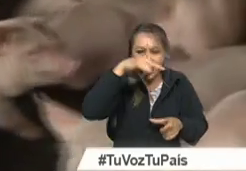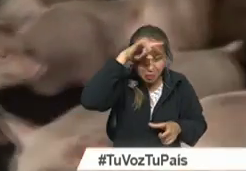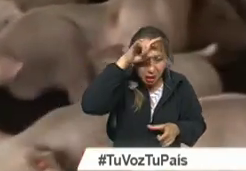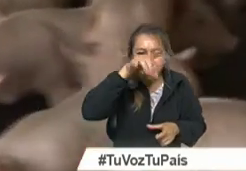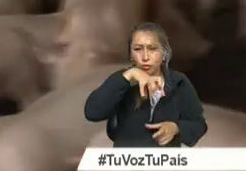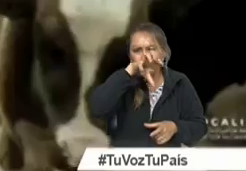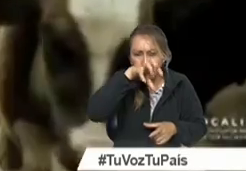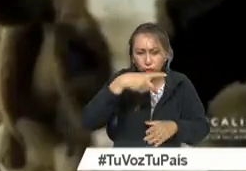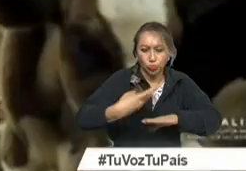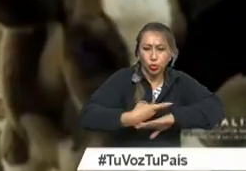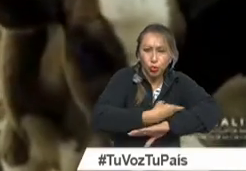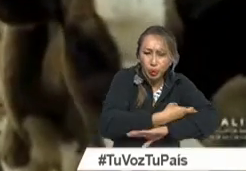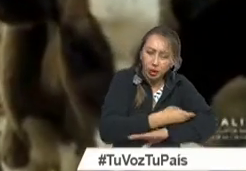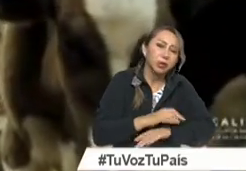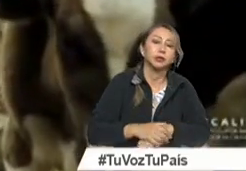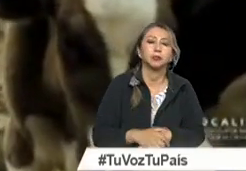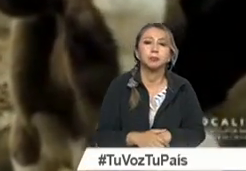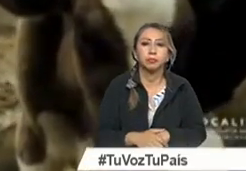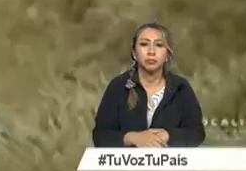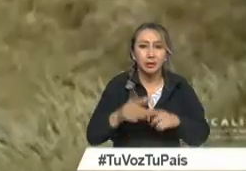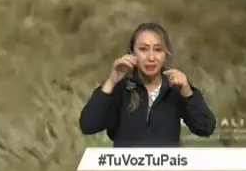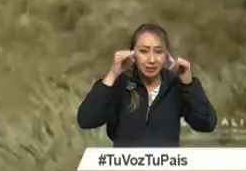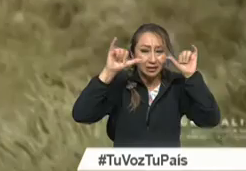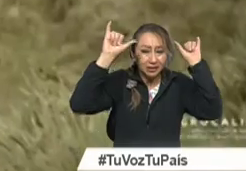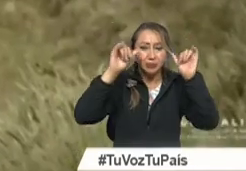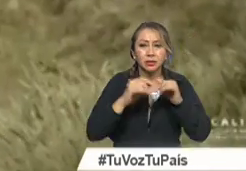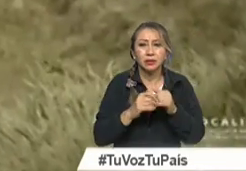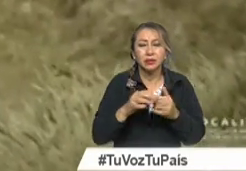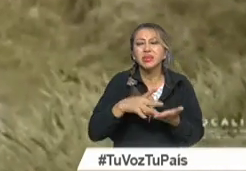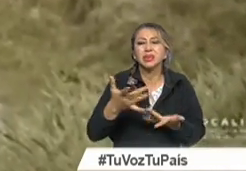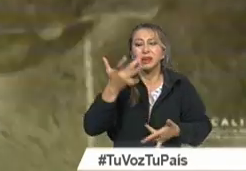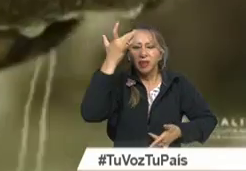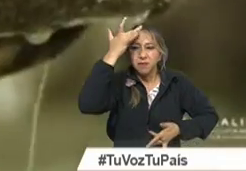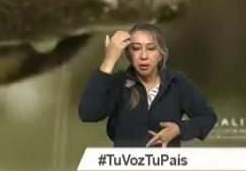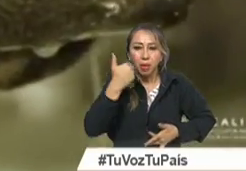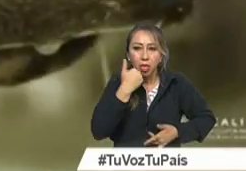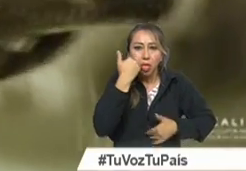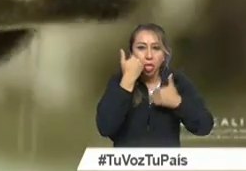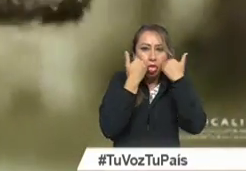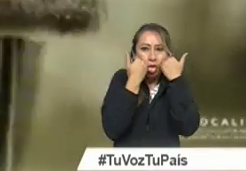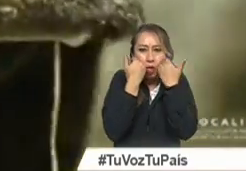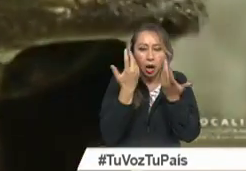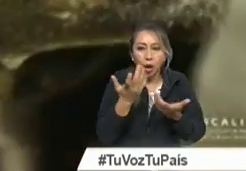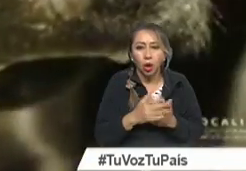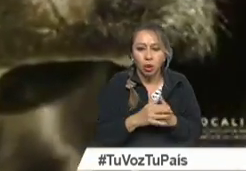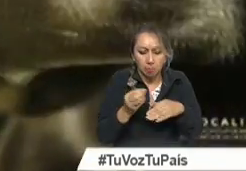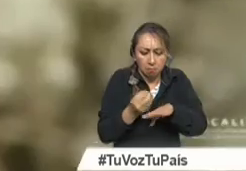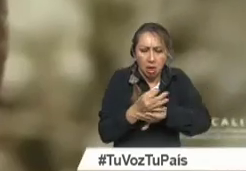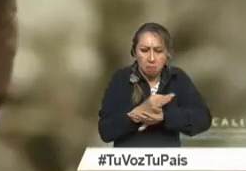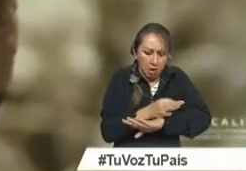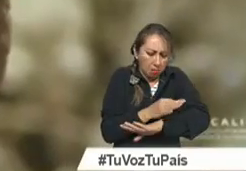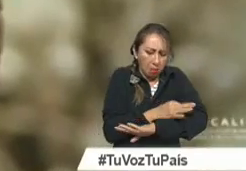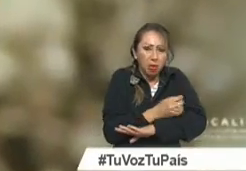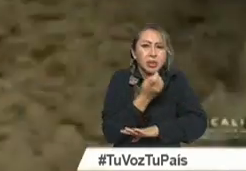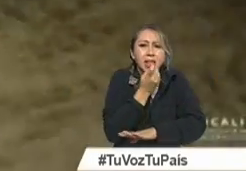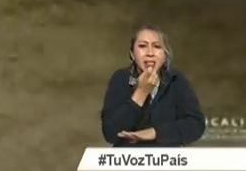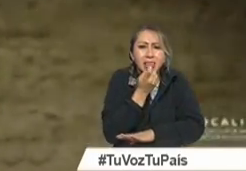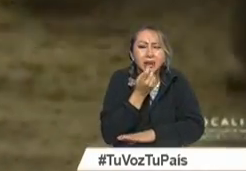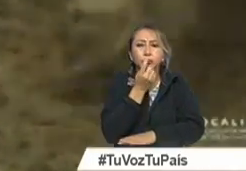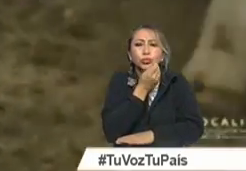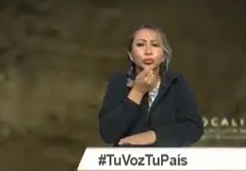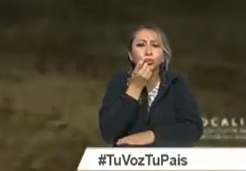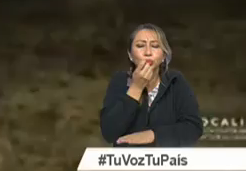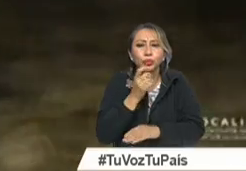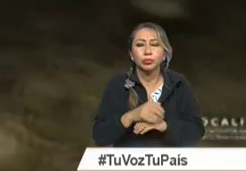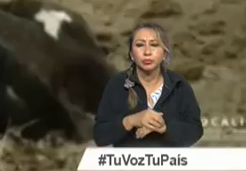ovejas y cabras se caracteriza por el aparecimiento de fiebre y úlceras en forma de ampollas en la lengua labios boca